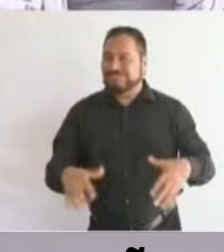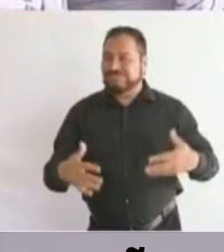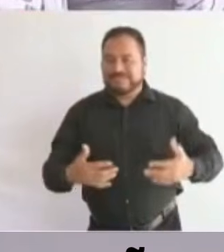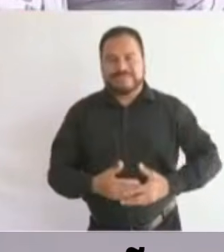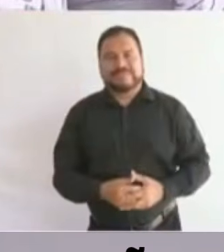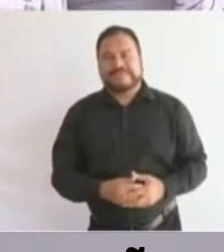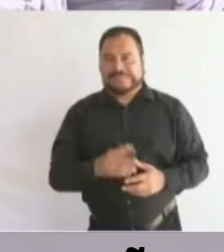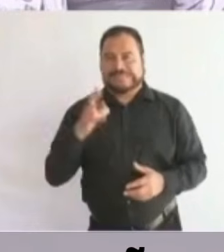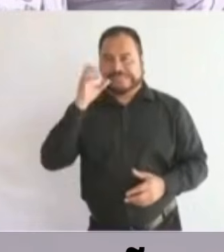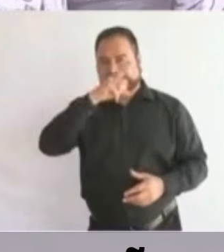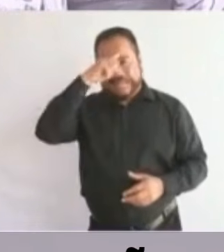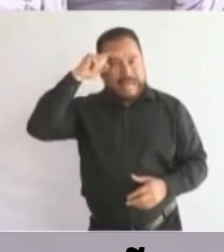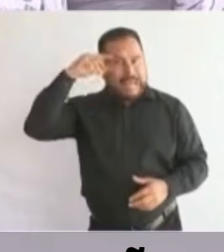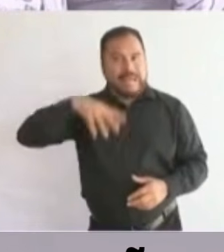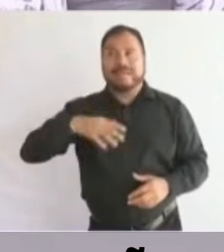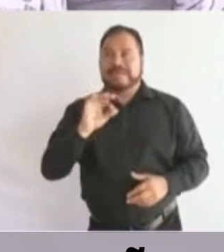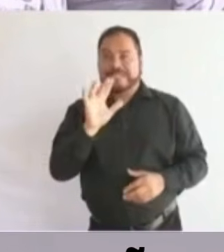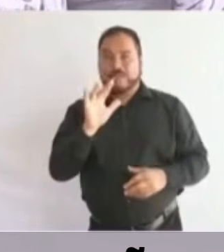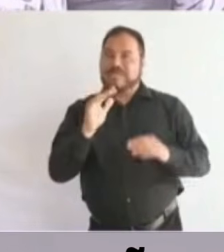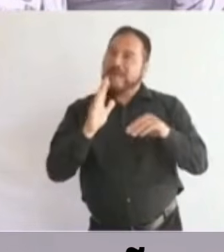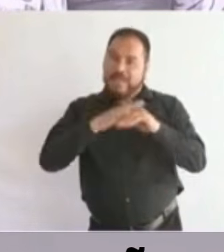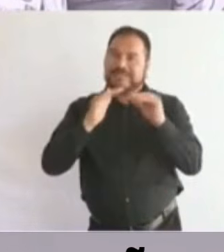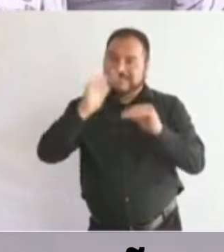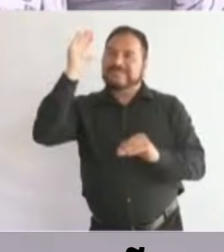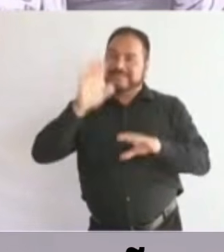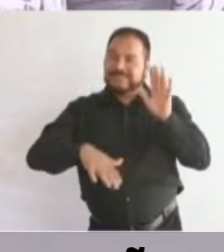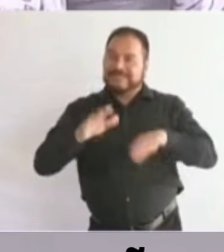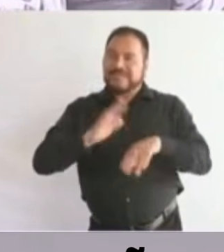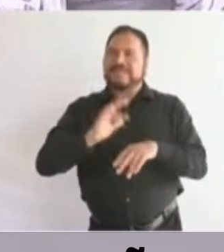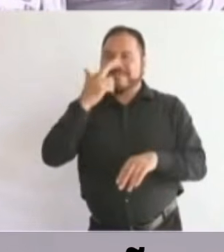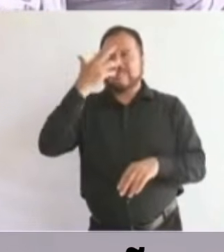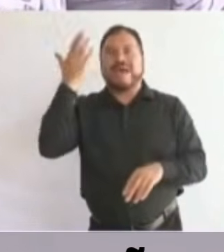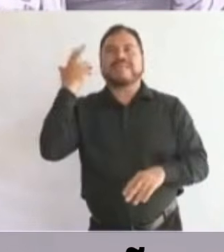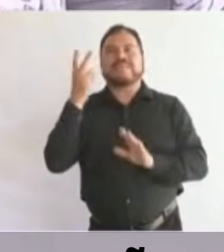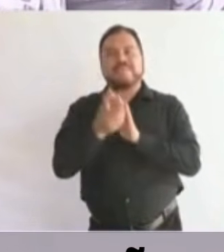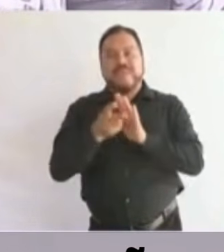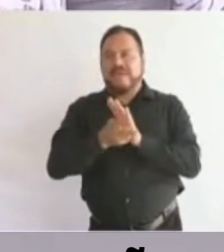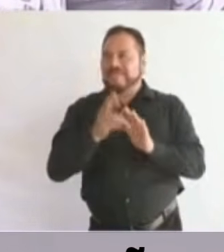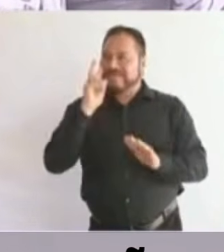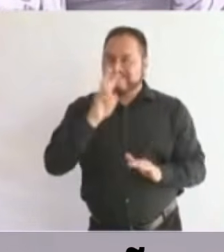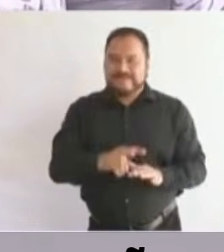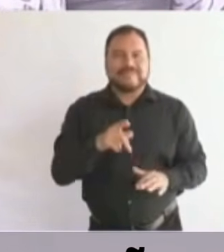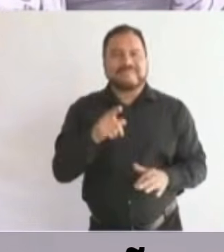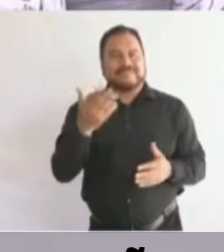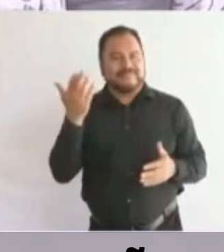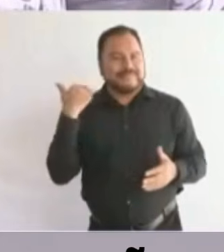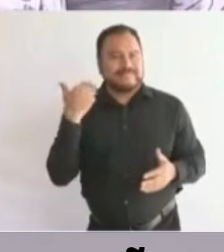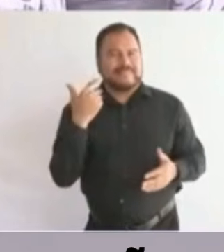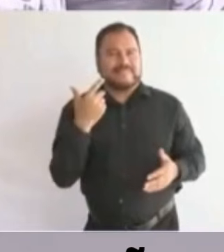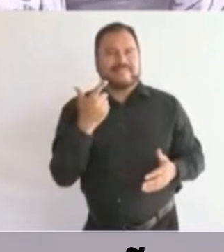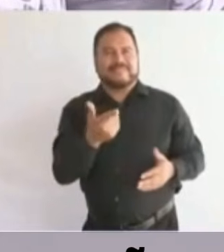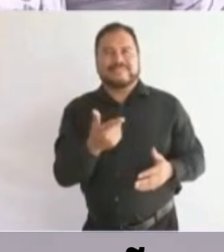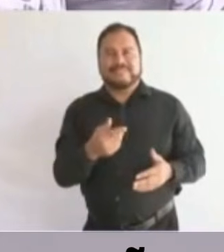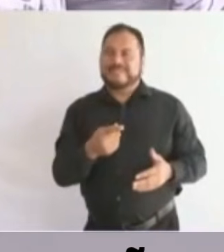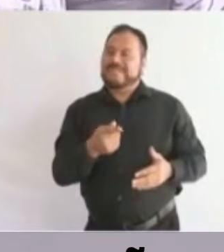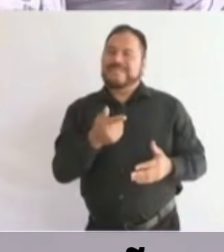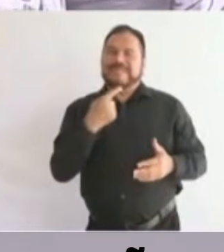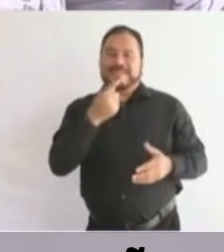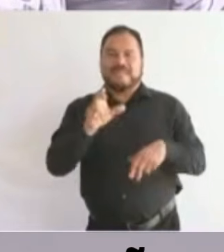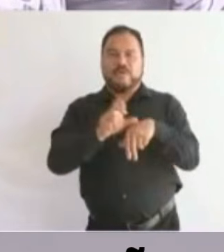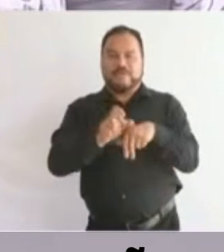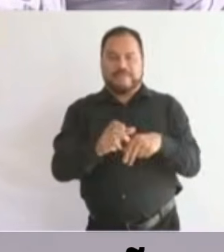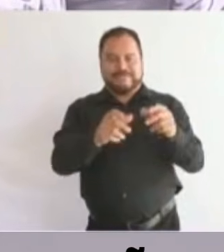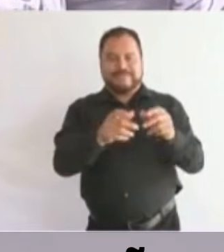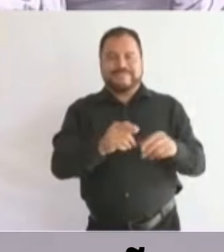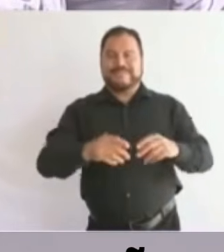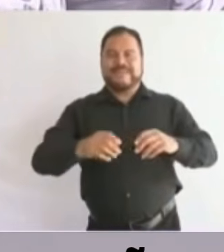Más de 50. Recuerdo haber visto un video que ponían un huevo y lo freían ahí en el cofre de un